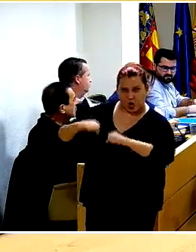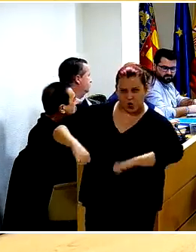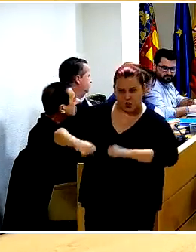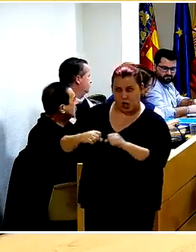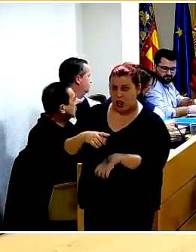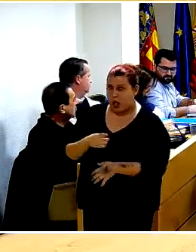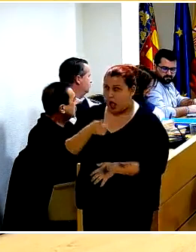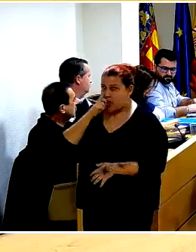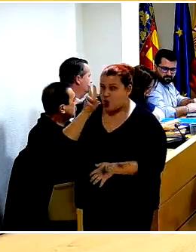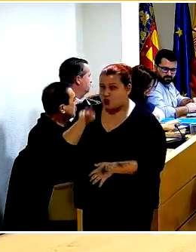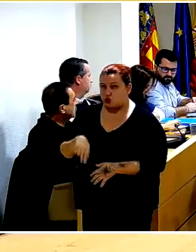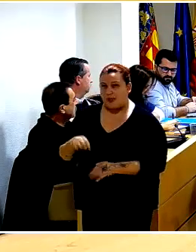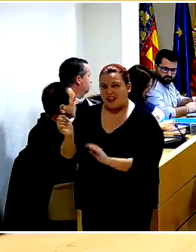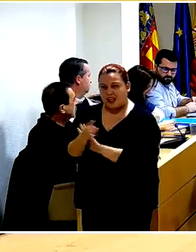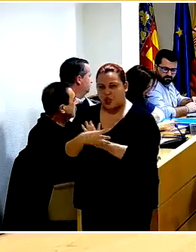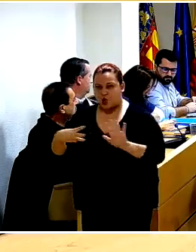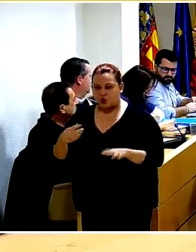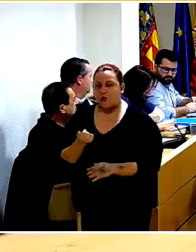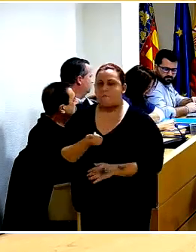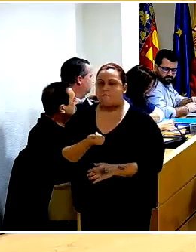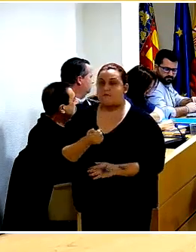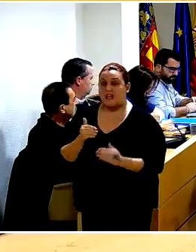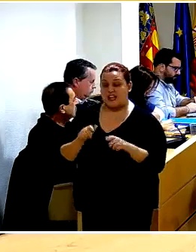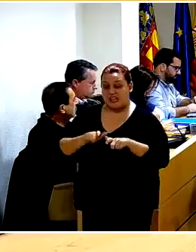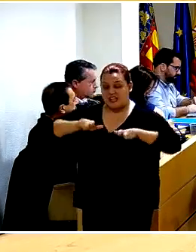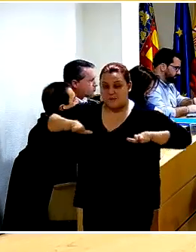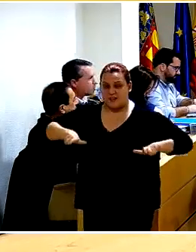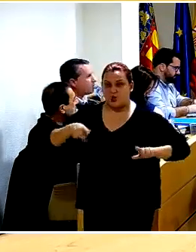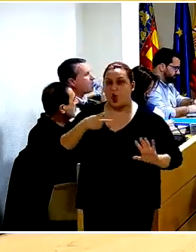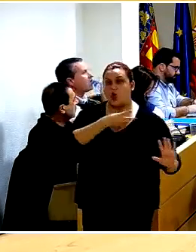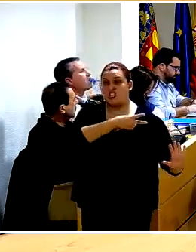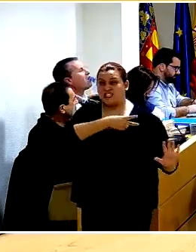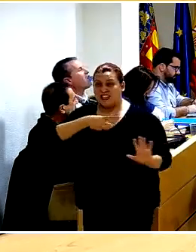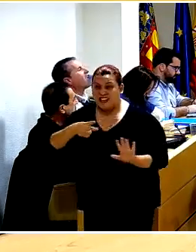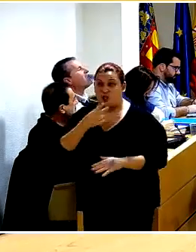año 2018, el incremento es de